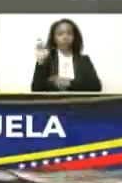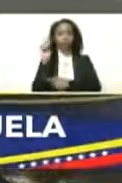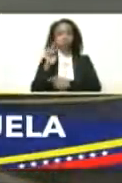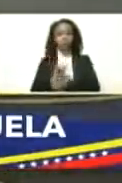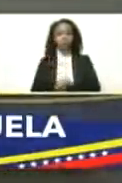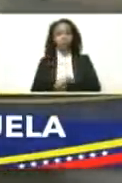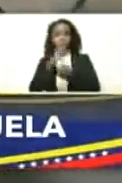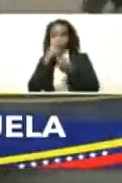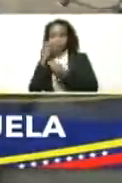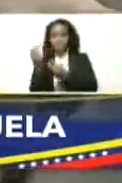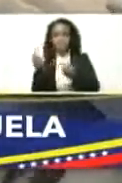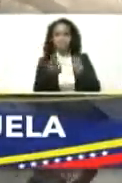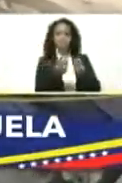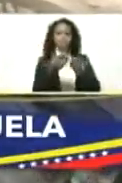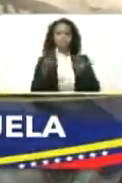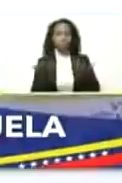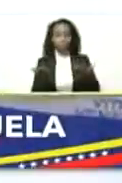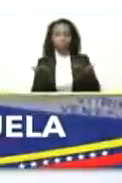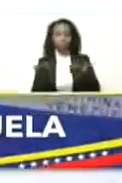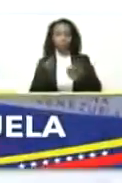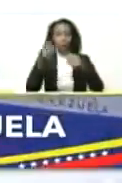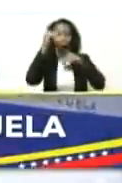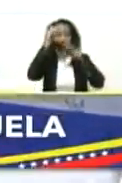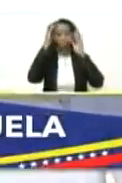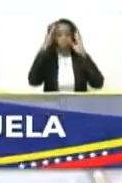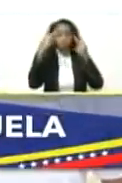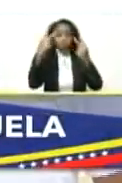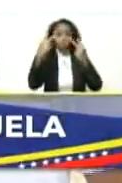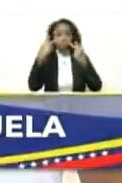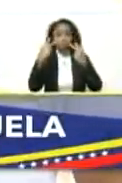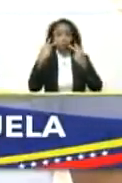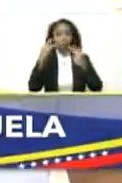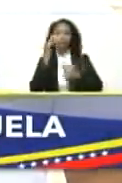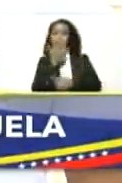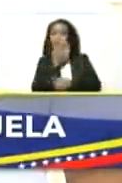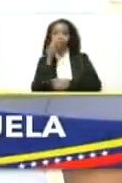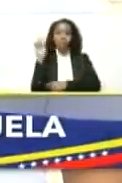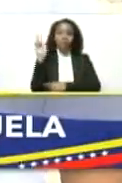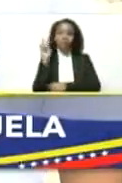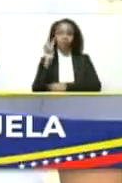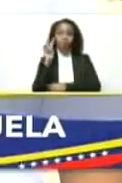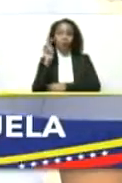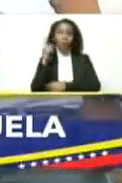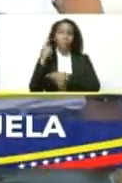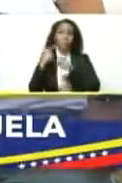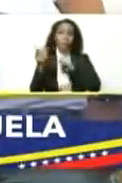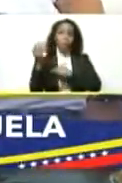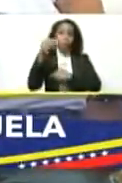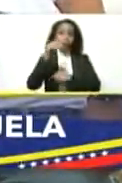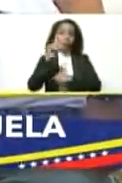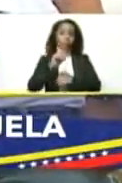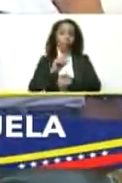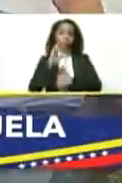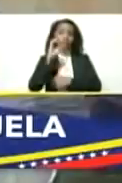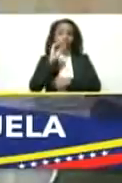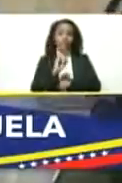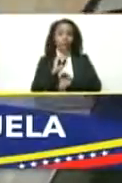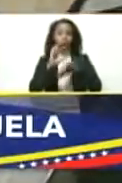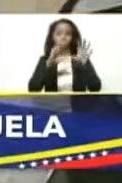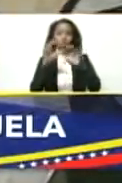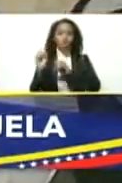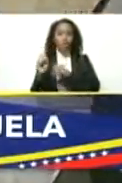venezolana. La invitación es que estén pendientes a través de Vitrina Venezuela, pero además, bueno, el 0800 juvenil,